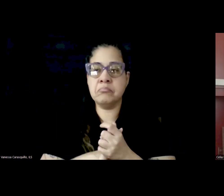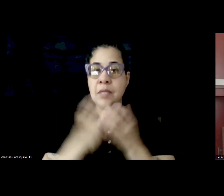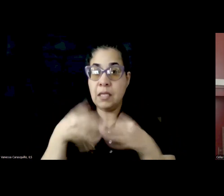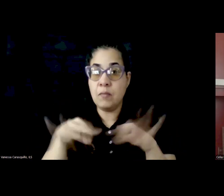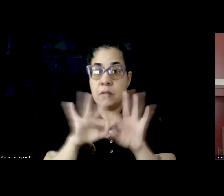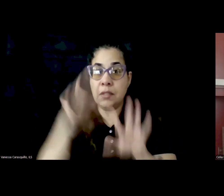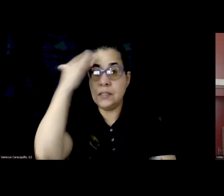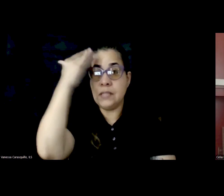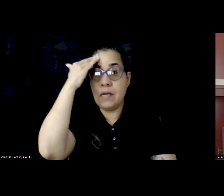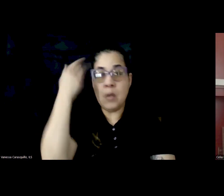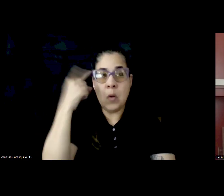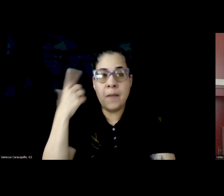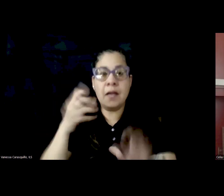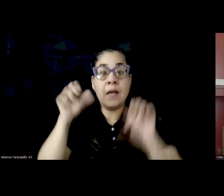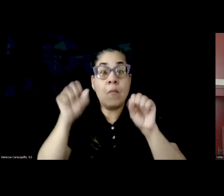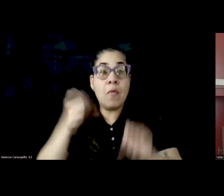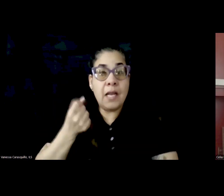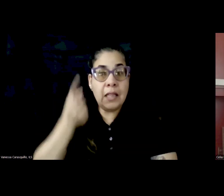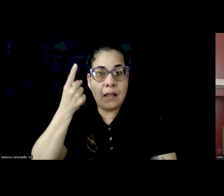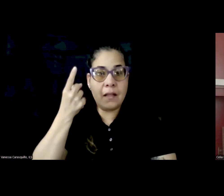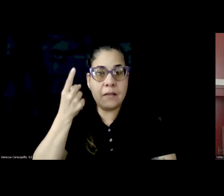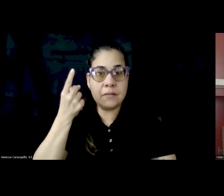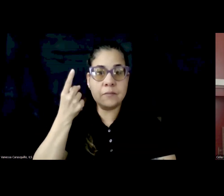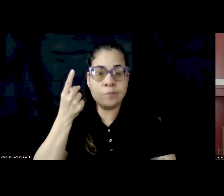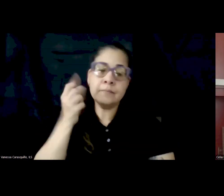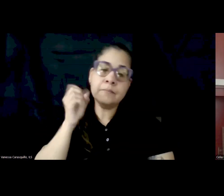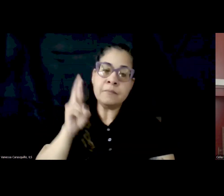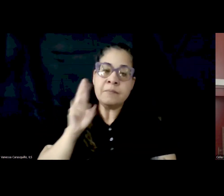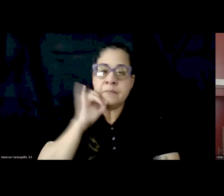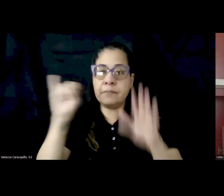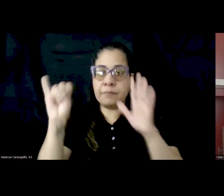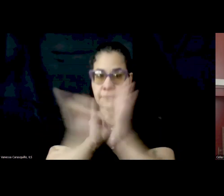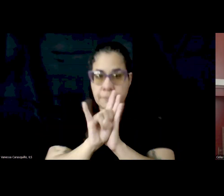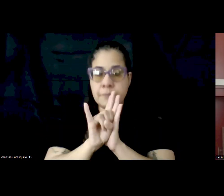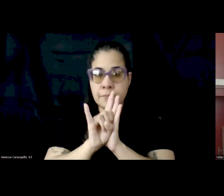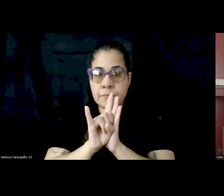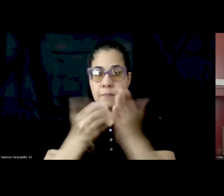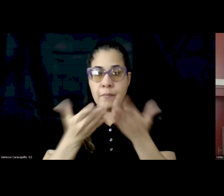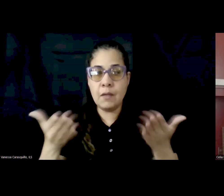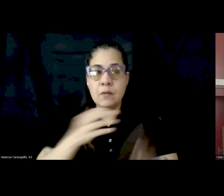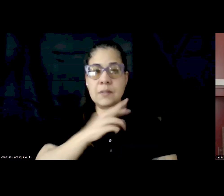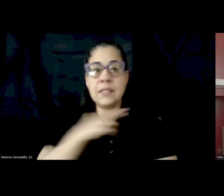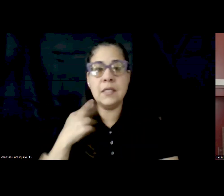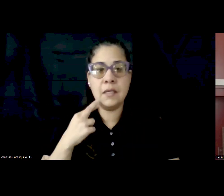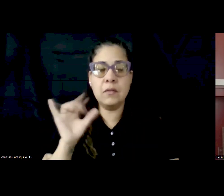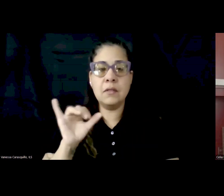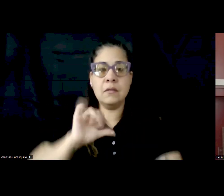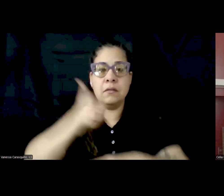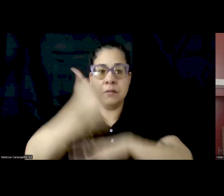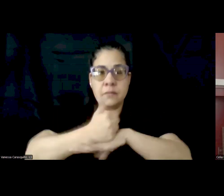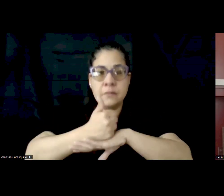poder entender o identificar, ¿verdad?, factores de riesgo y sobre todo establecer estrategias